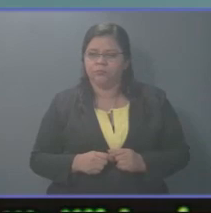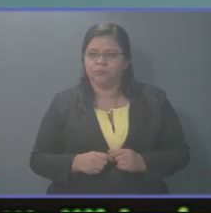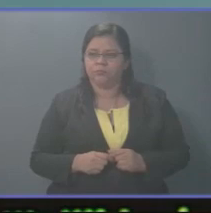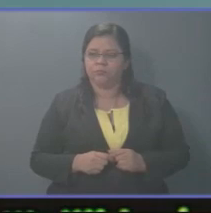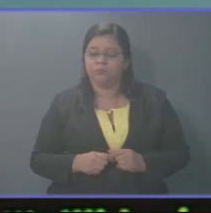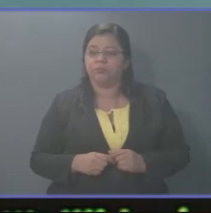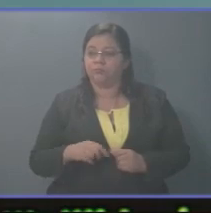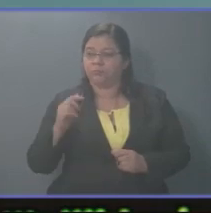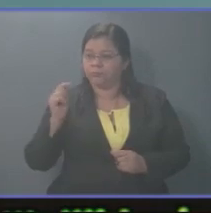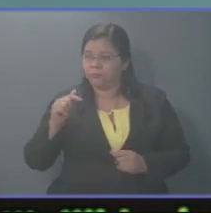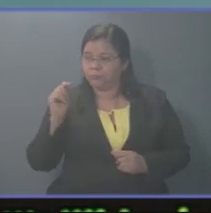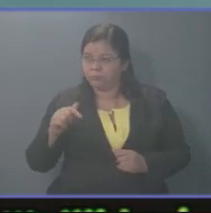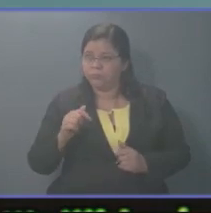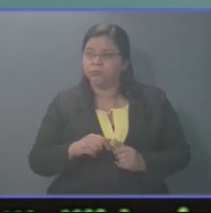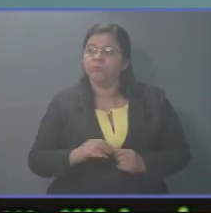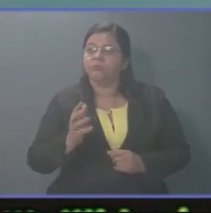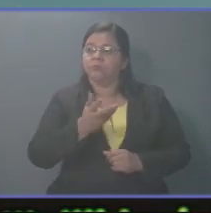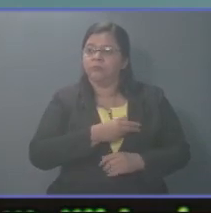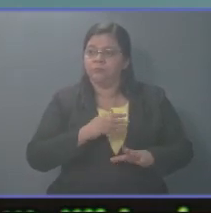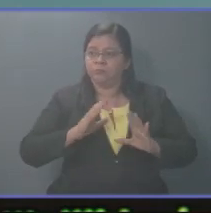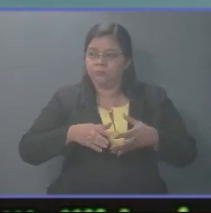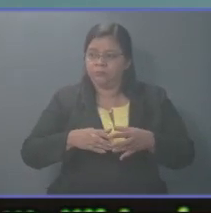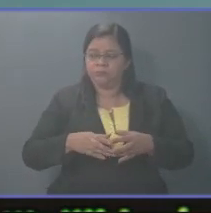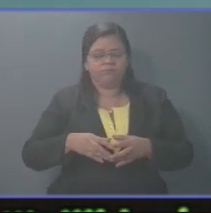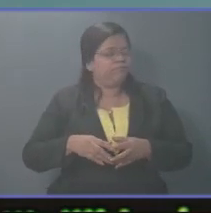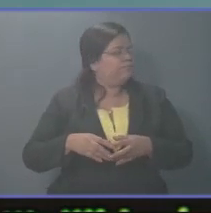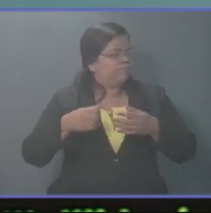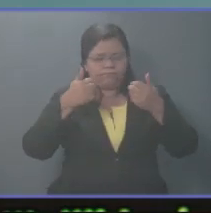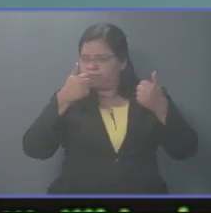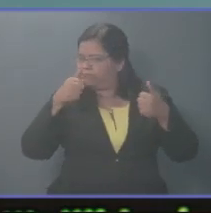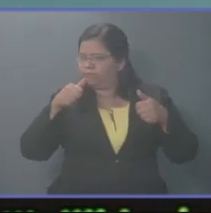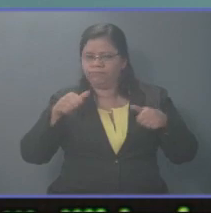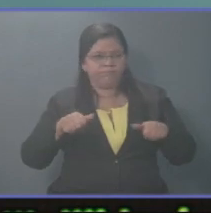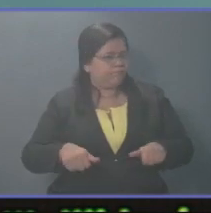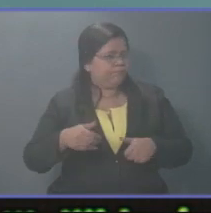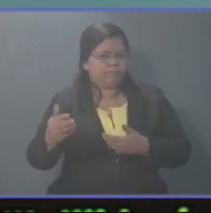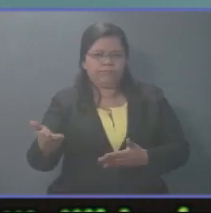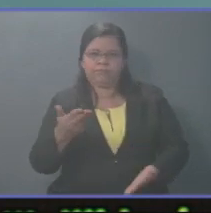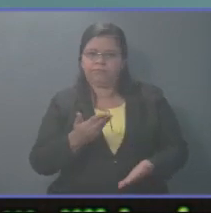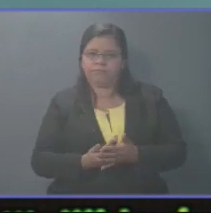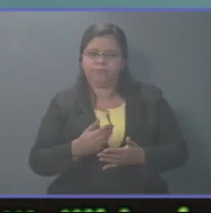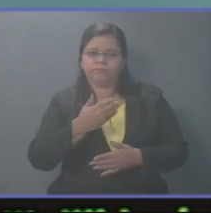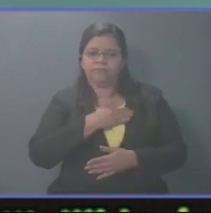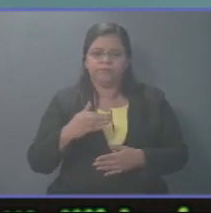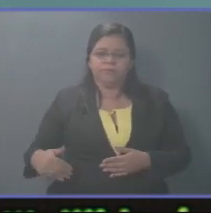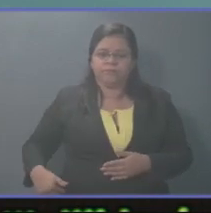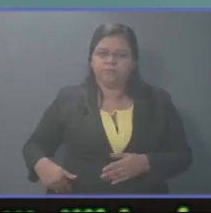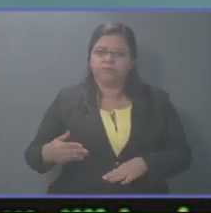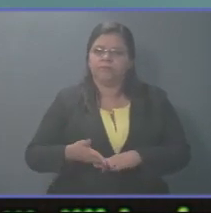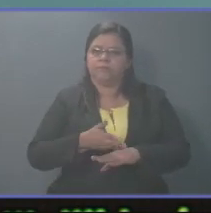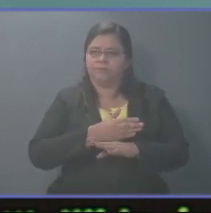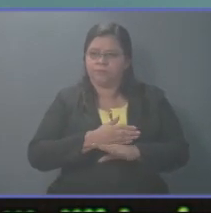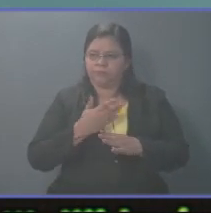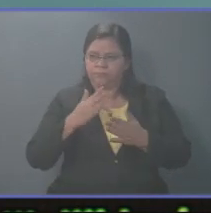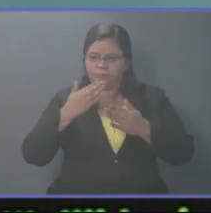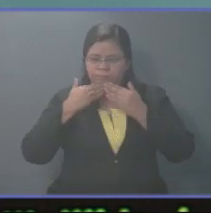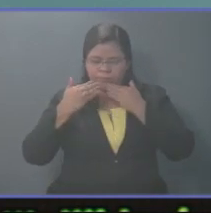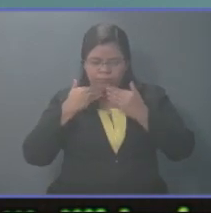Al respecto, la Comisión no comparte los argumentos expuestos por el presidente según se expone a